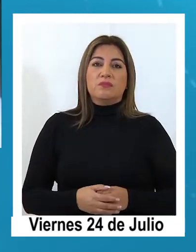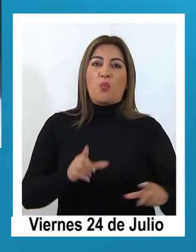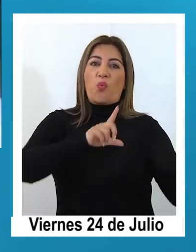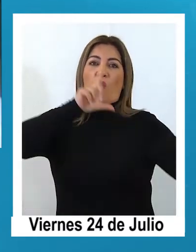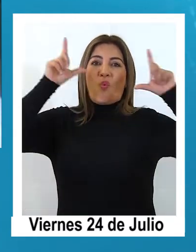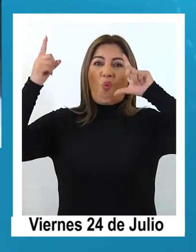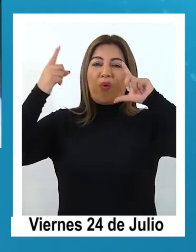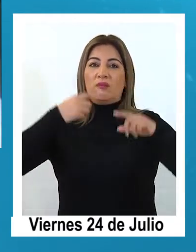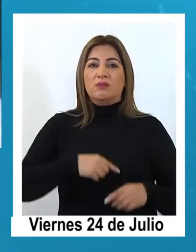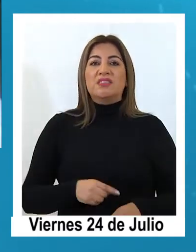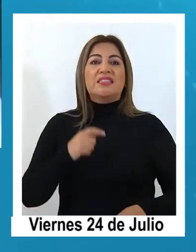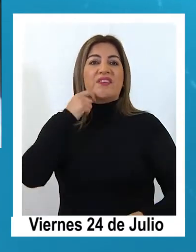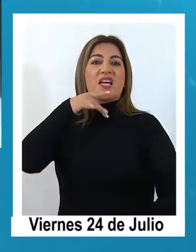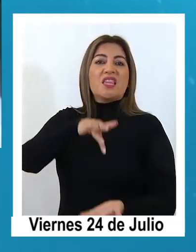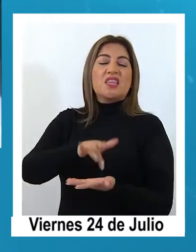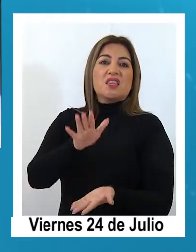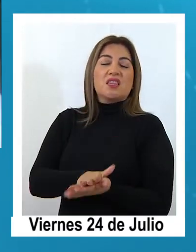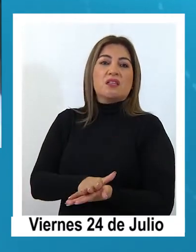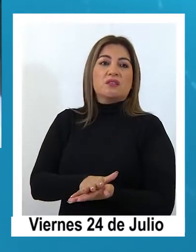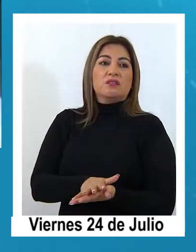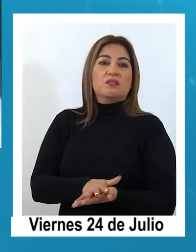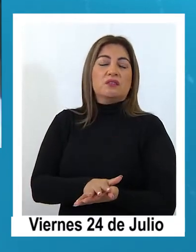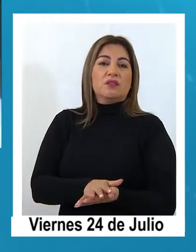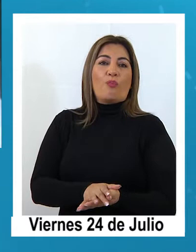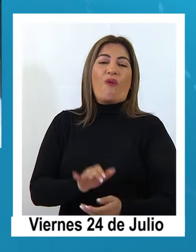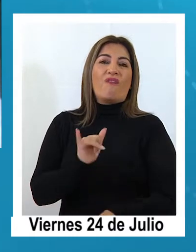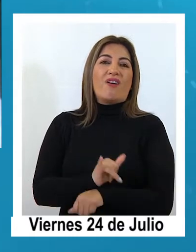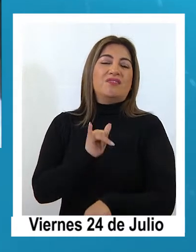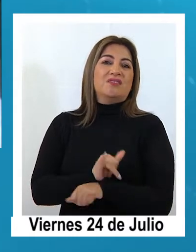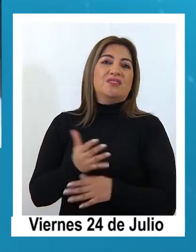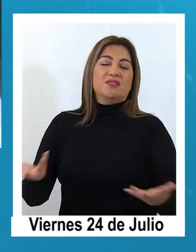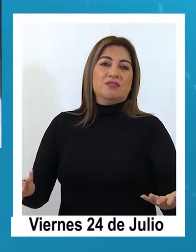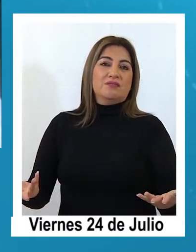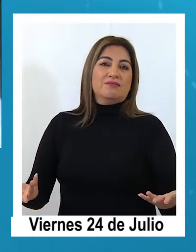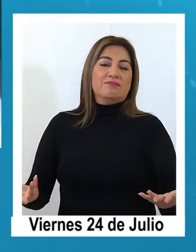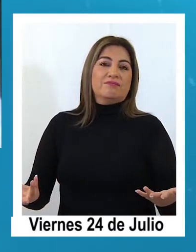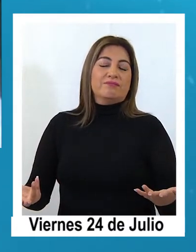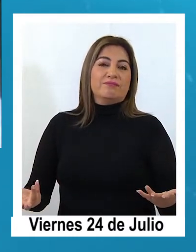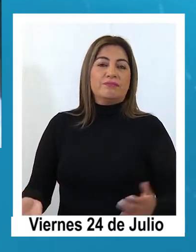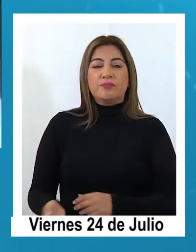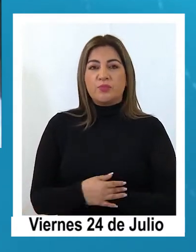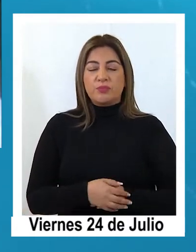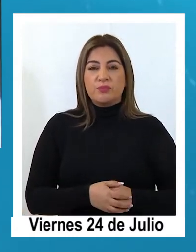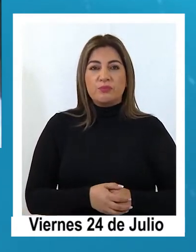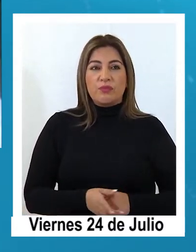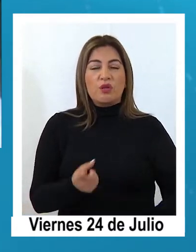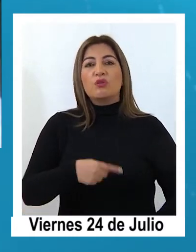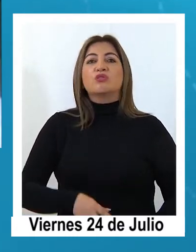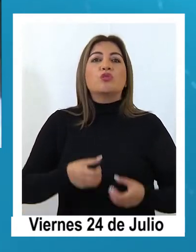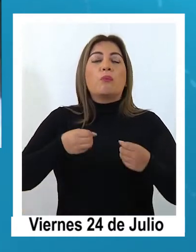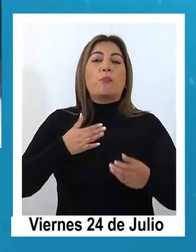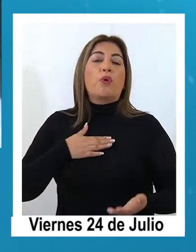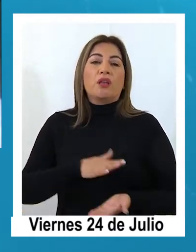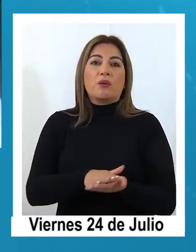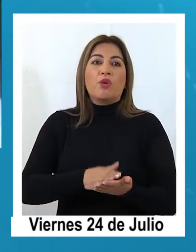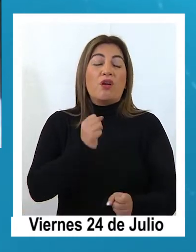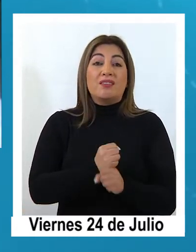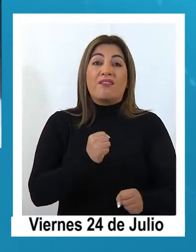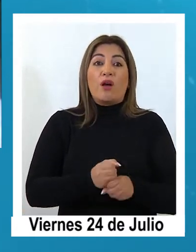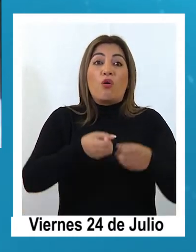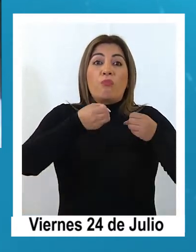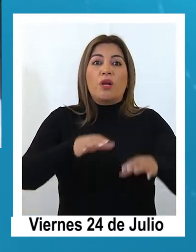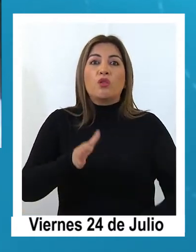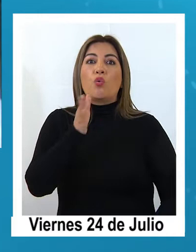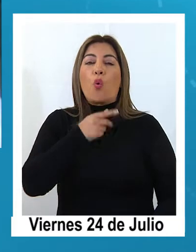apariencia, muy de deuda y muy fisticio en este sentido. Quiero decir, no tenemos, si nosotros perdemos el empleo, no tenemos